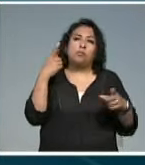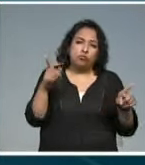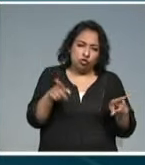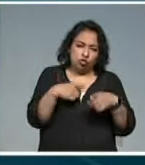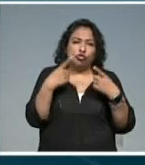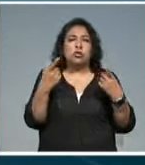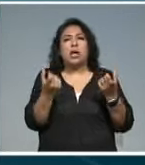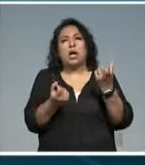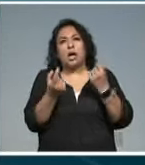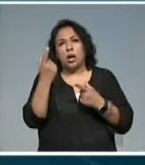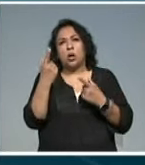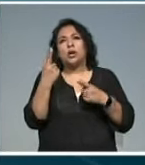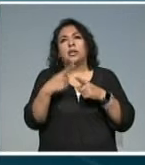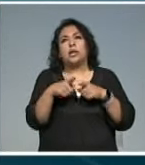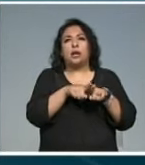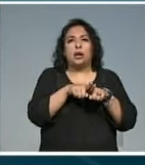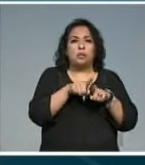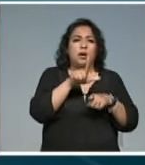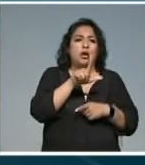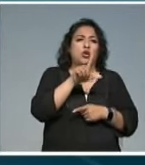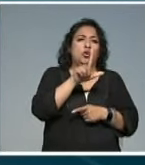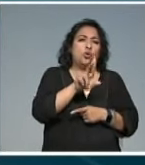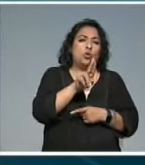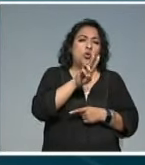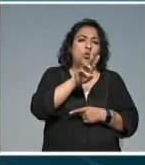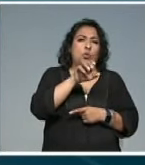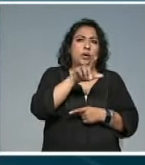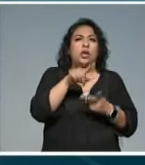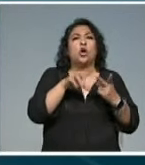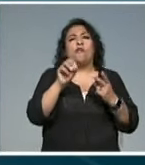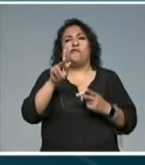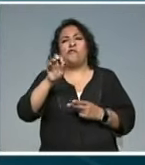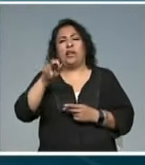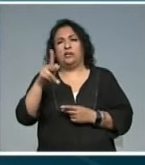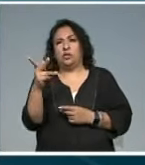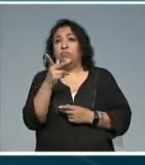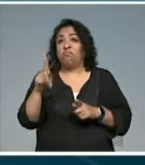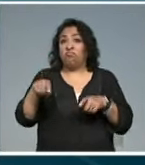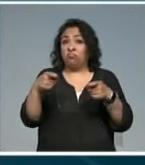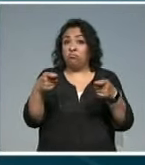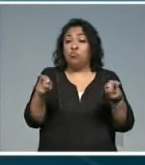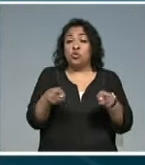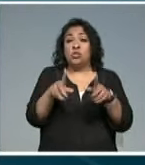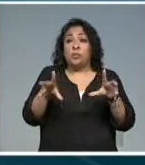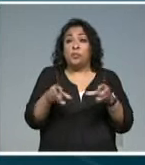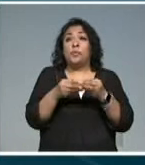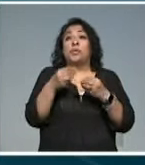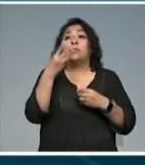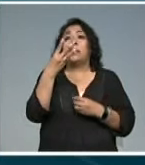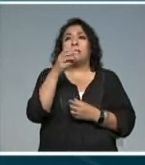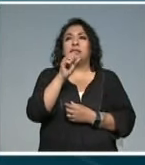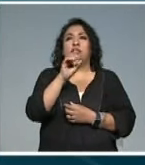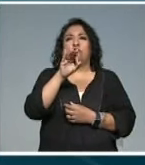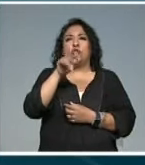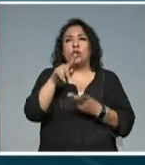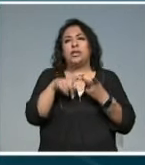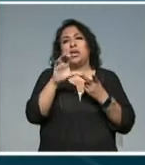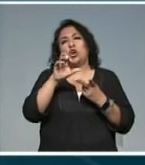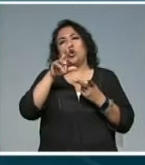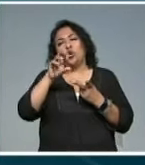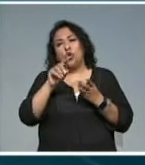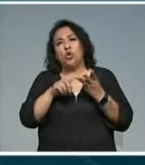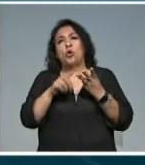las piezas compuestas por los hermanos, ya sea Ludwig o Franz, y su legado musical se conforma por 3 sinfonías, obras